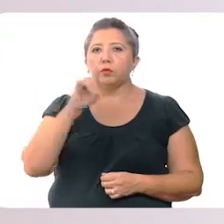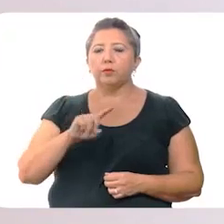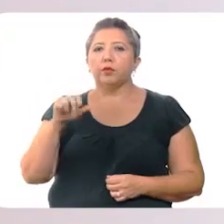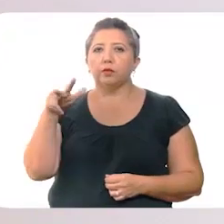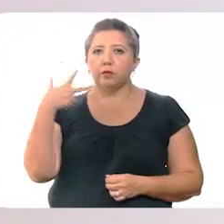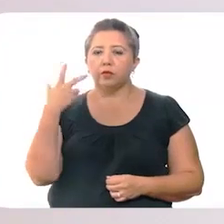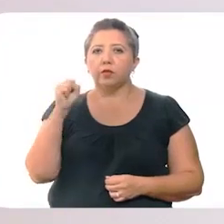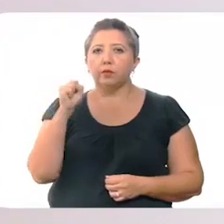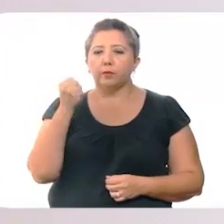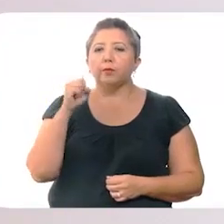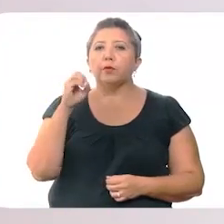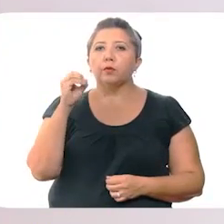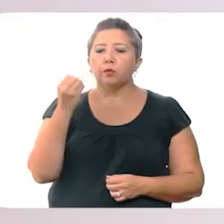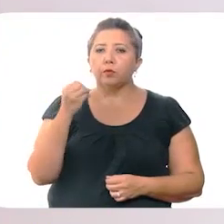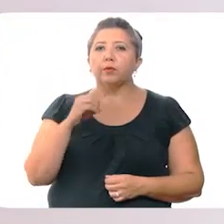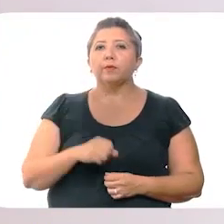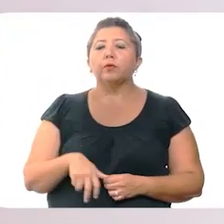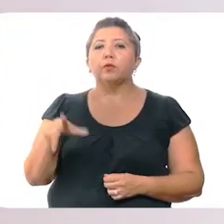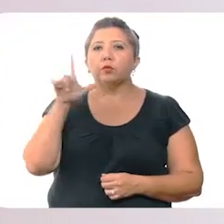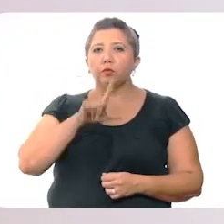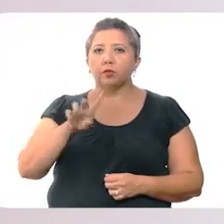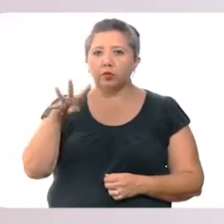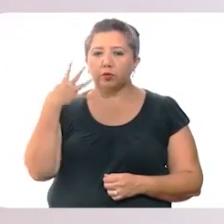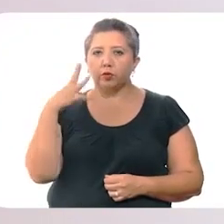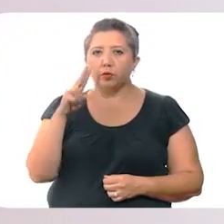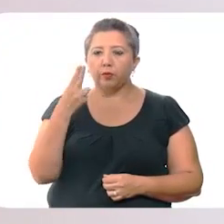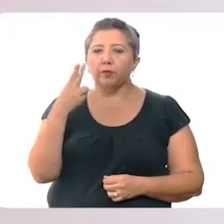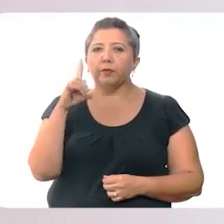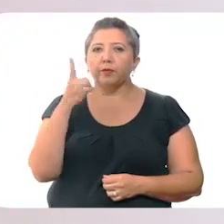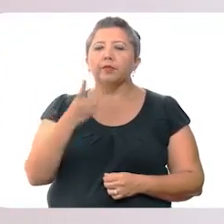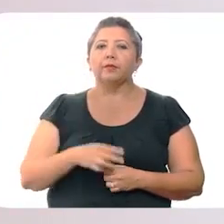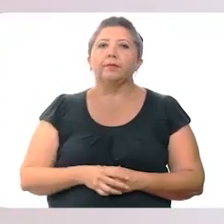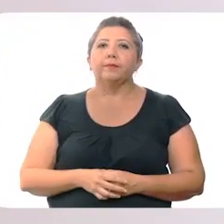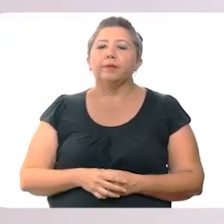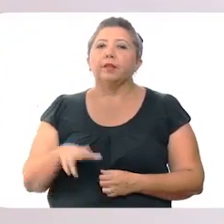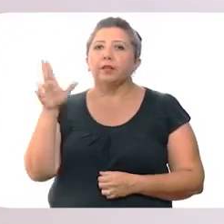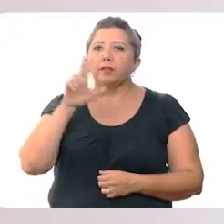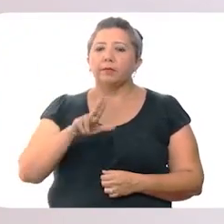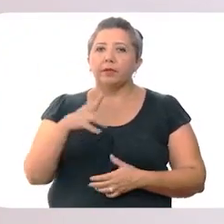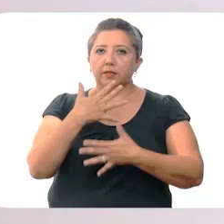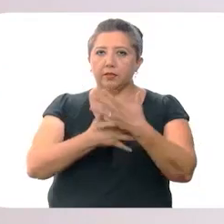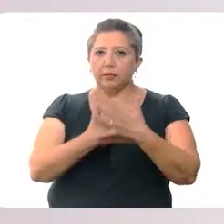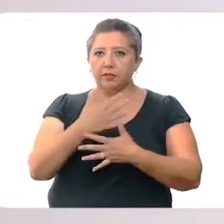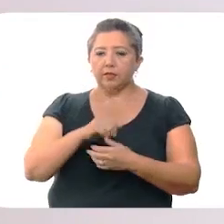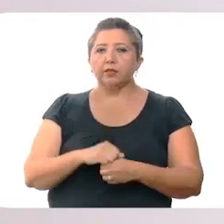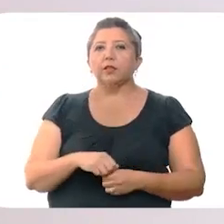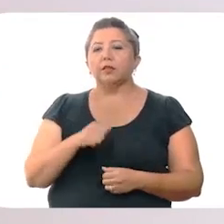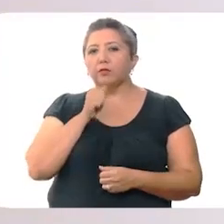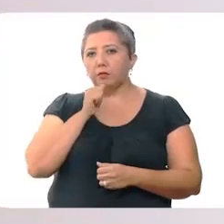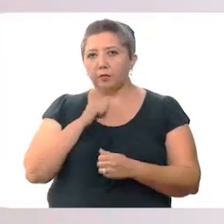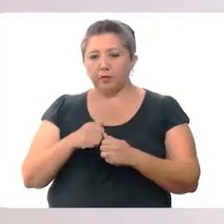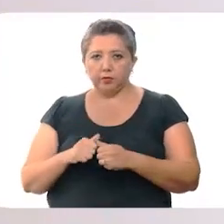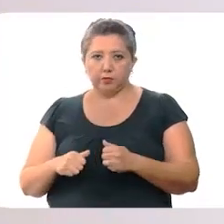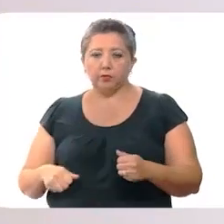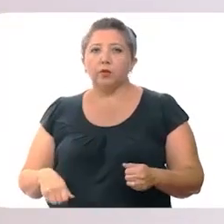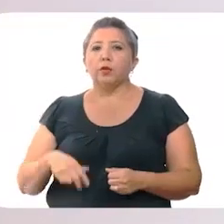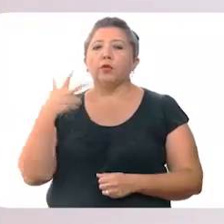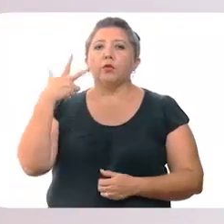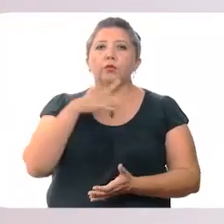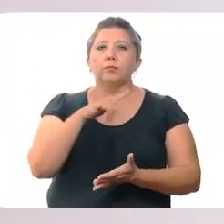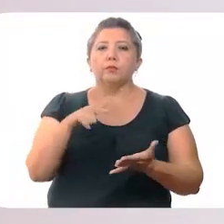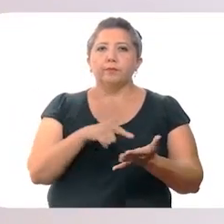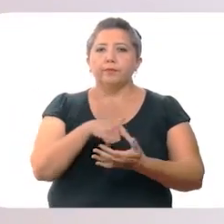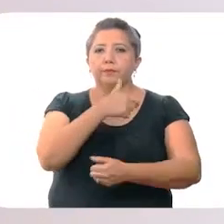domingo 13, septiembre y octubre, lunes 14, noviembre y diciembre, y martes 15, rezagados. Habrá 8